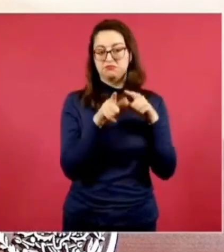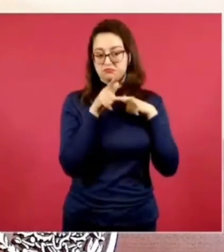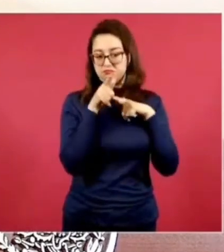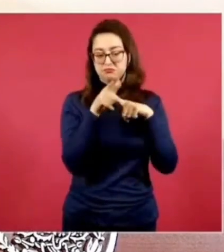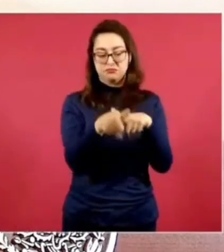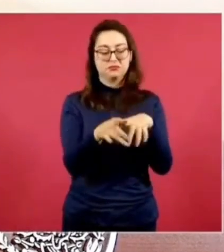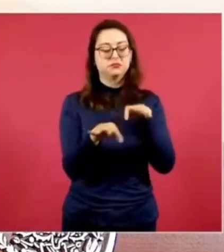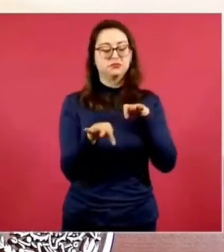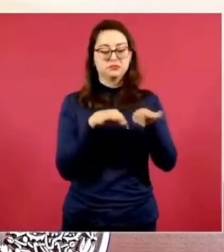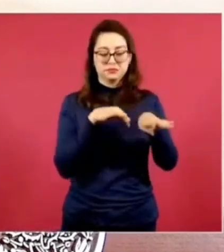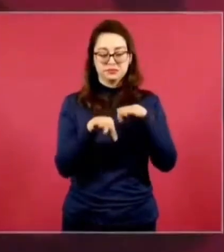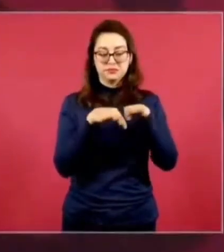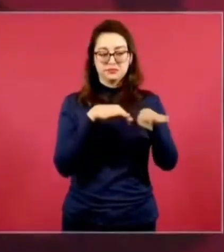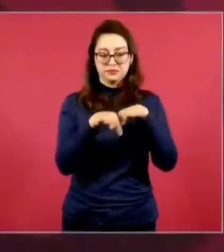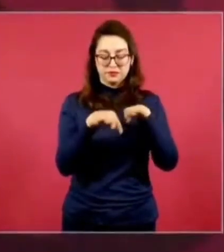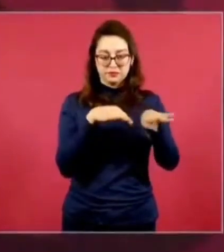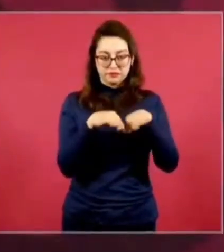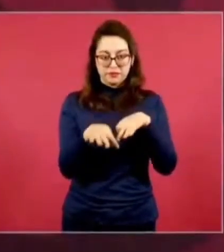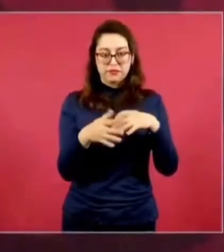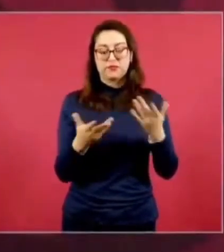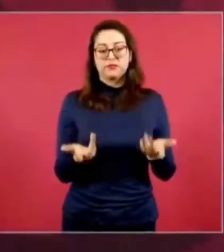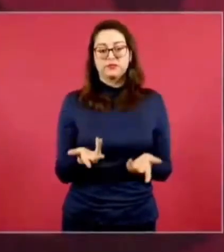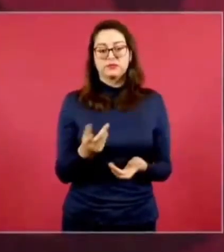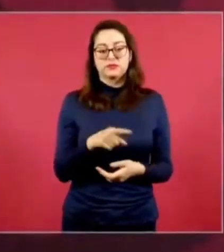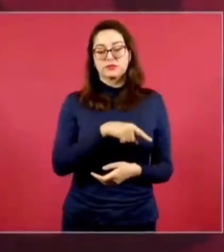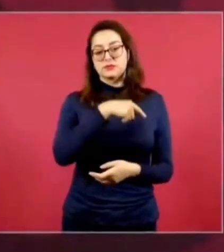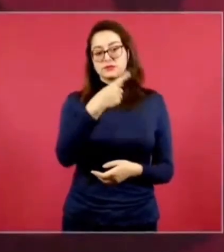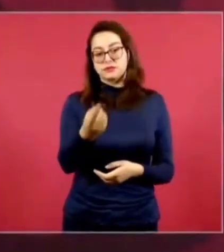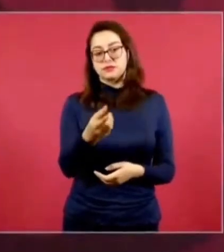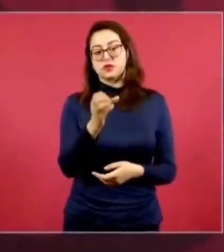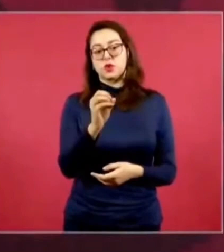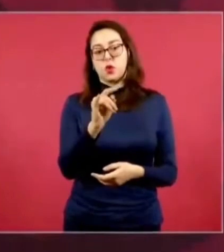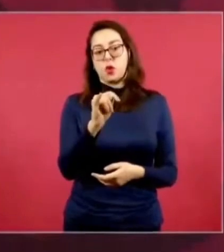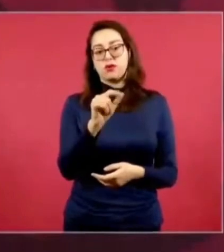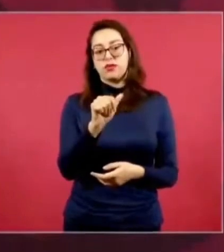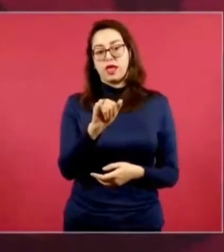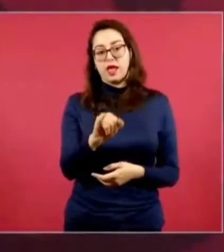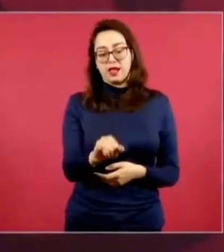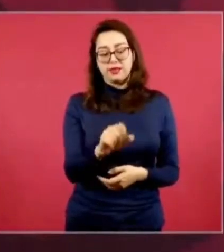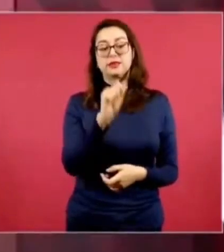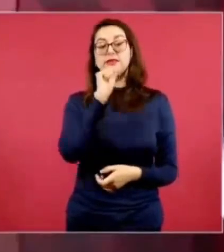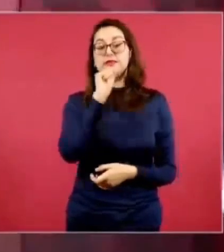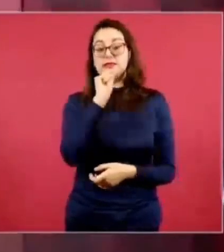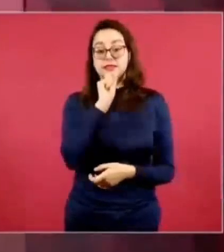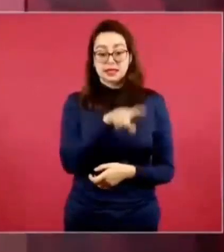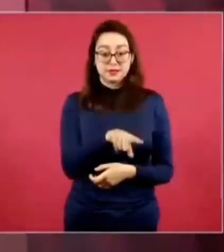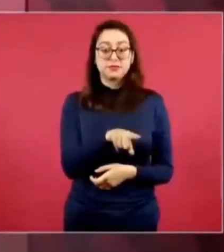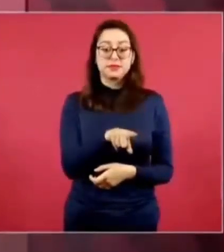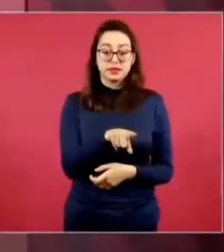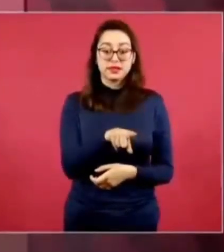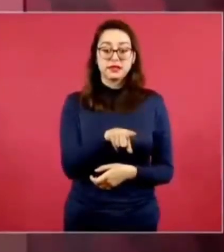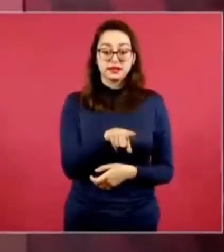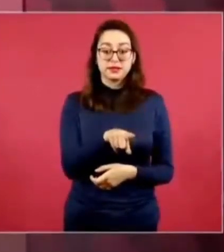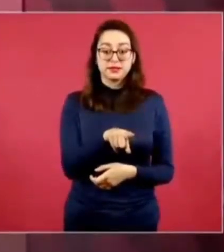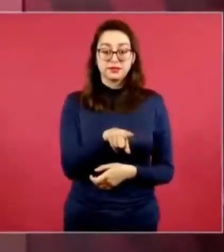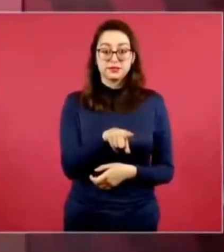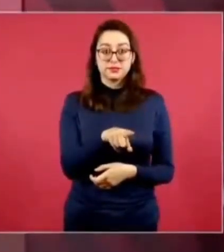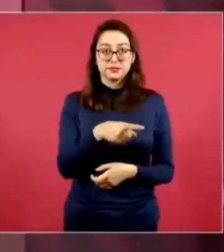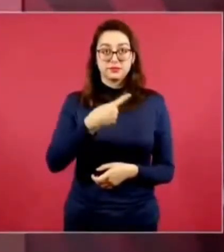Tijuana la garita de Otay le estamos ganando